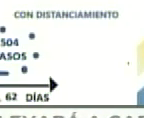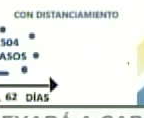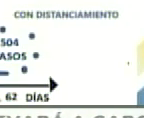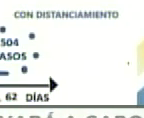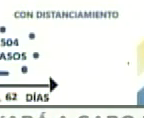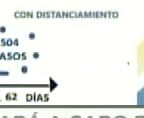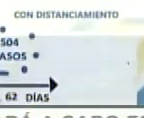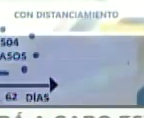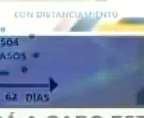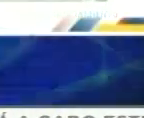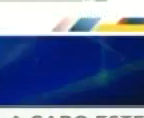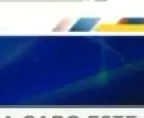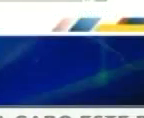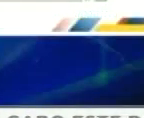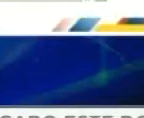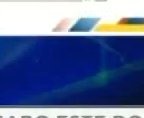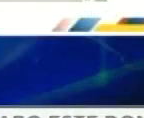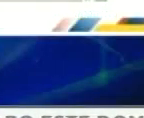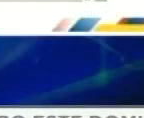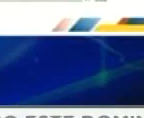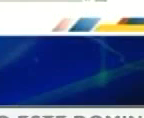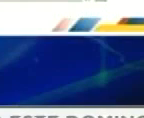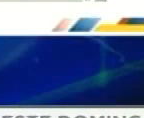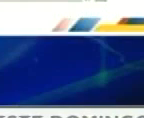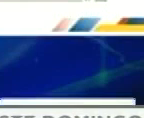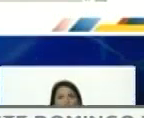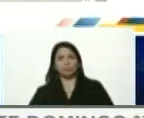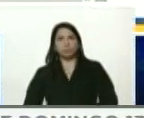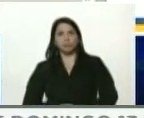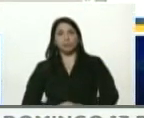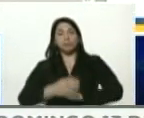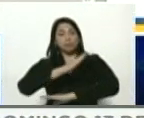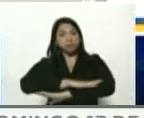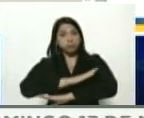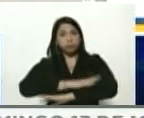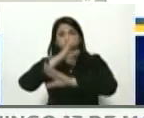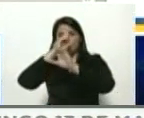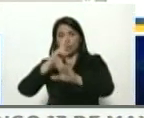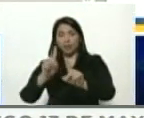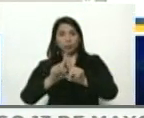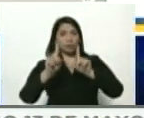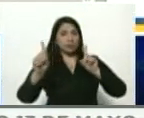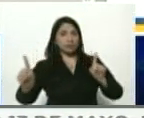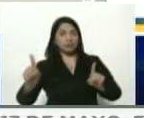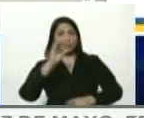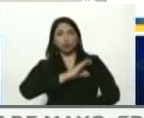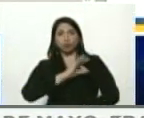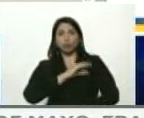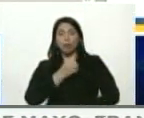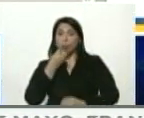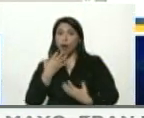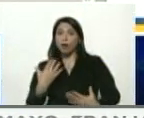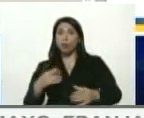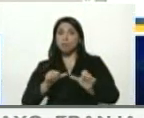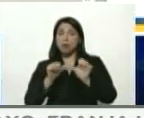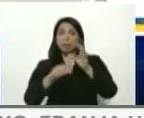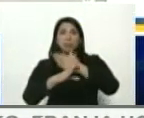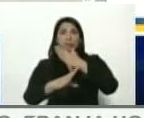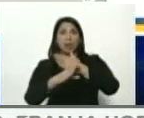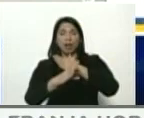su disciplina, el acatamiento del distanciamiento social, bueno, nos mantiene durante